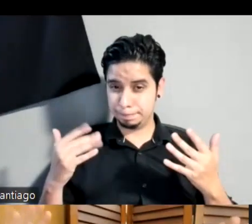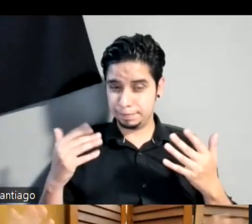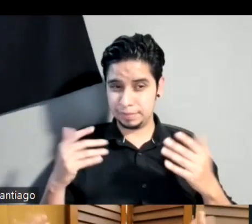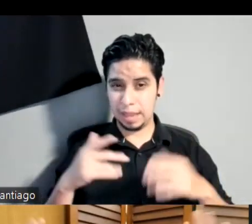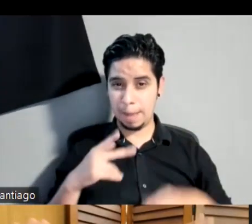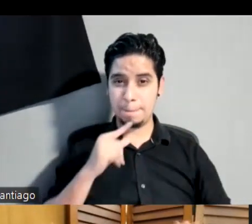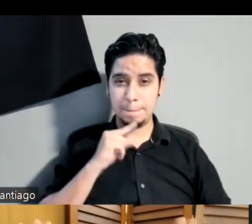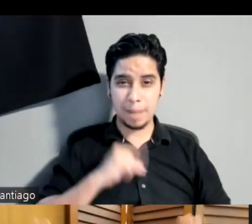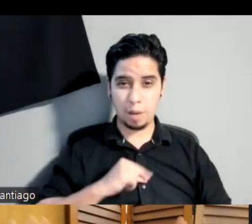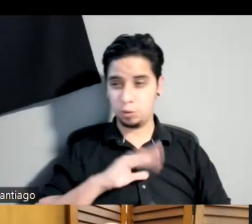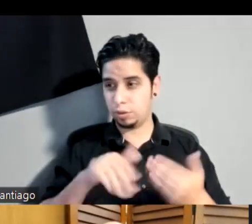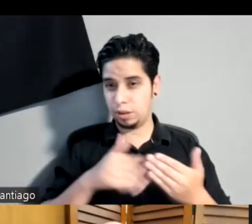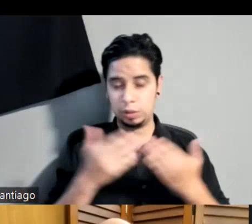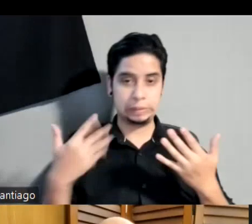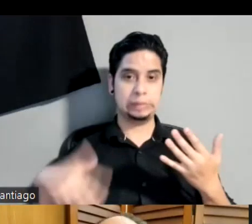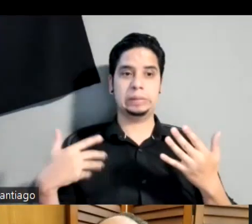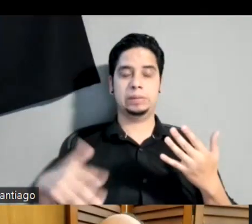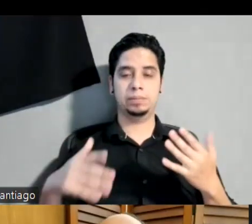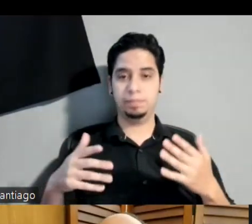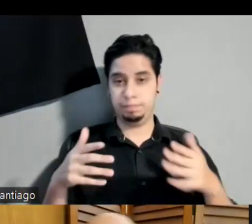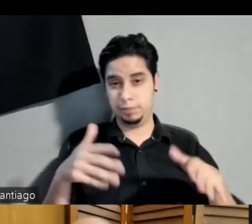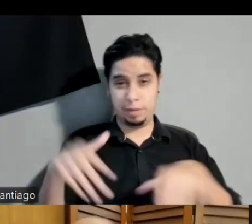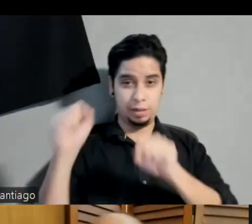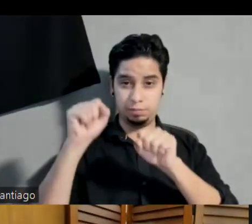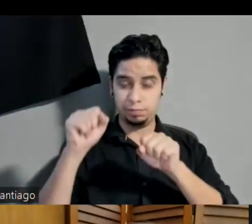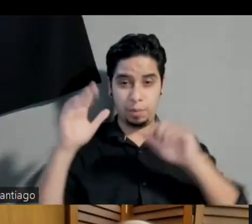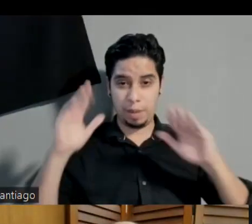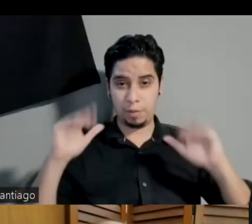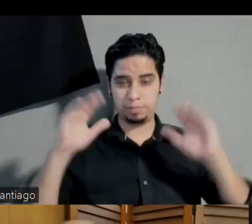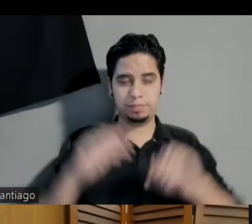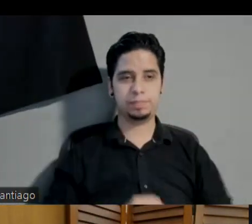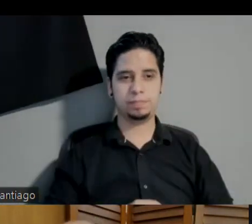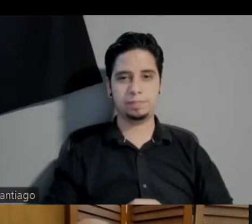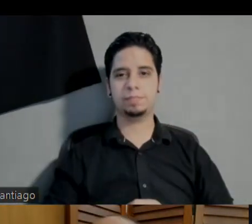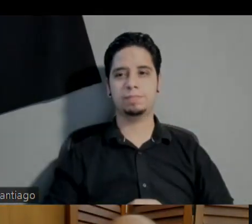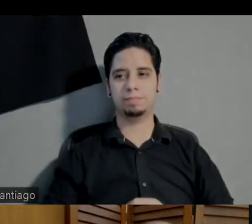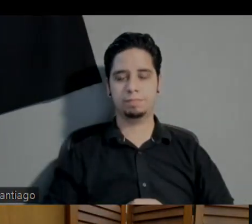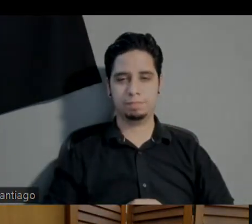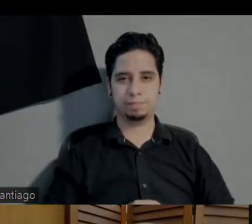y todo demás. Pues nada, llévatelo, Chenan. Nos vemos.